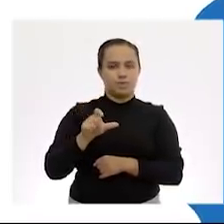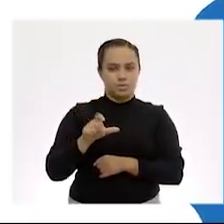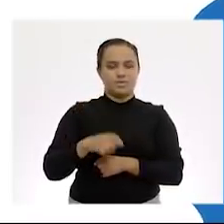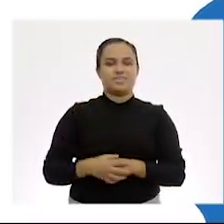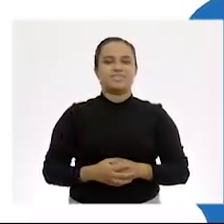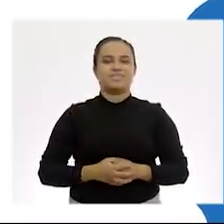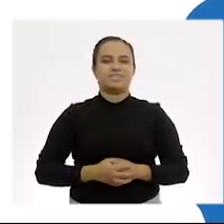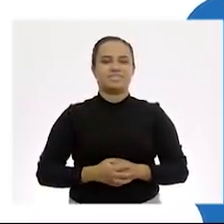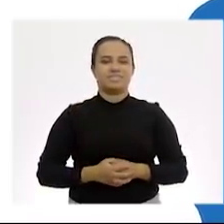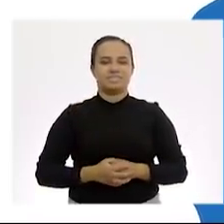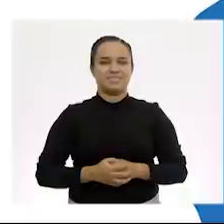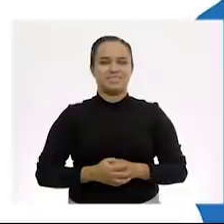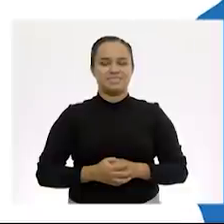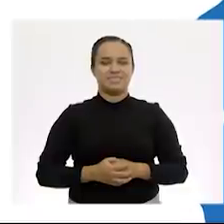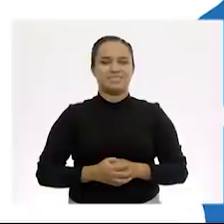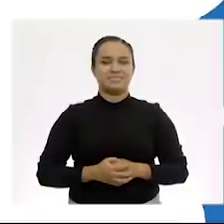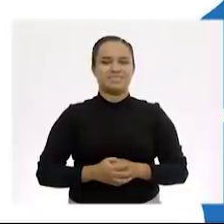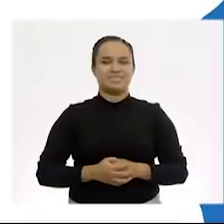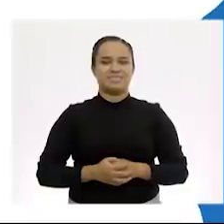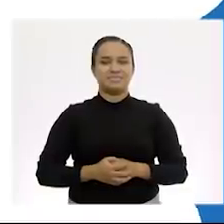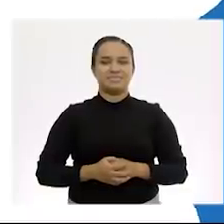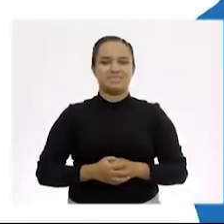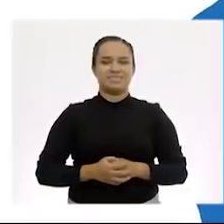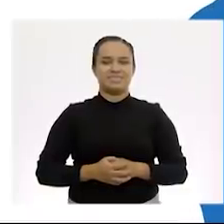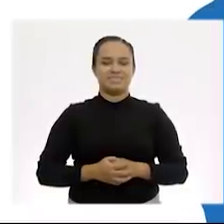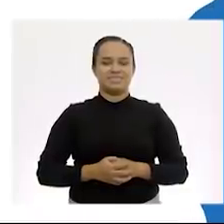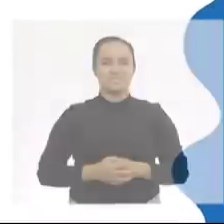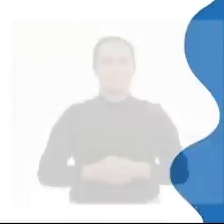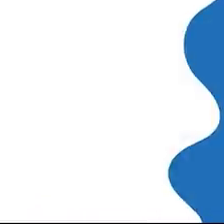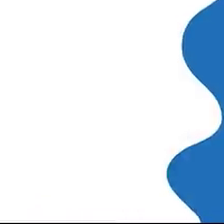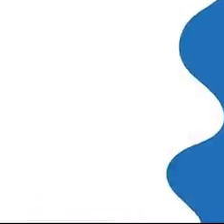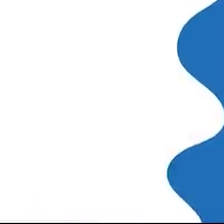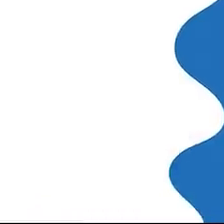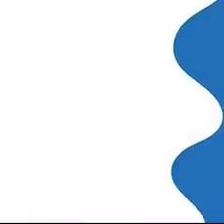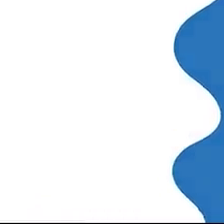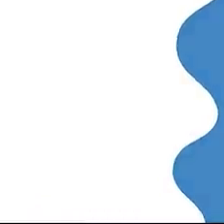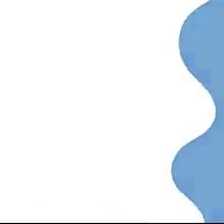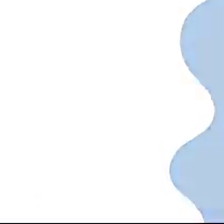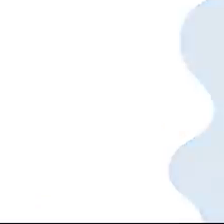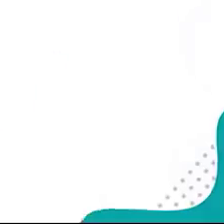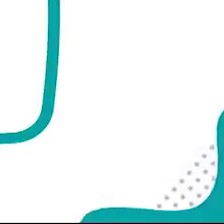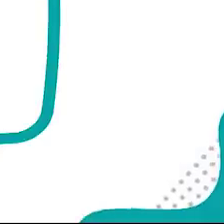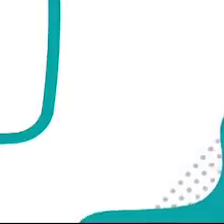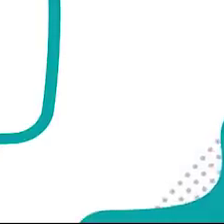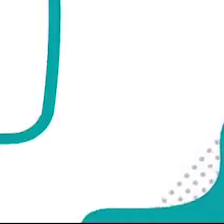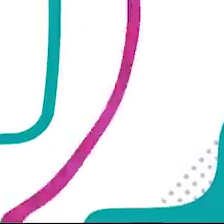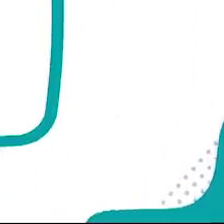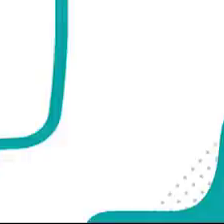aprendeencasa.cep.gov.mx.